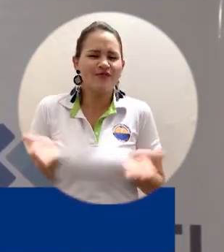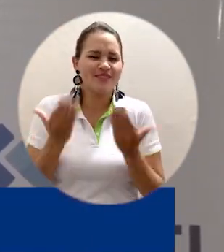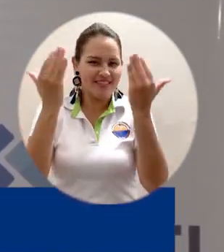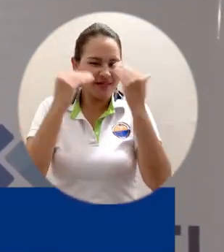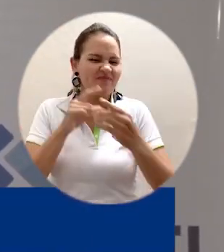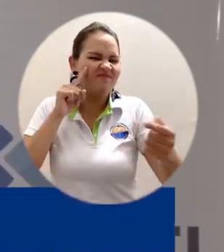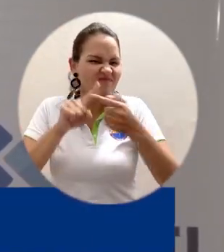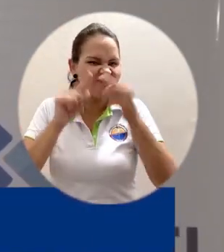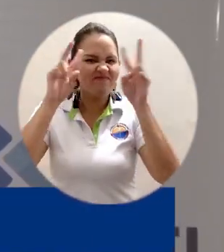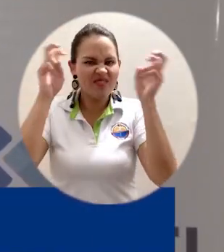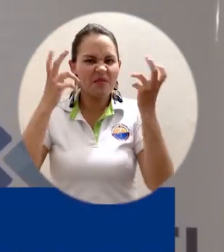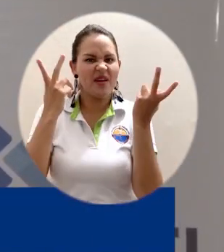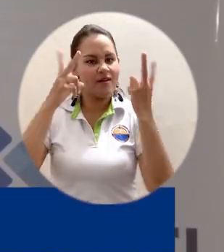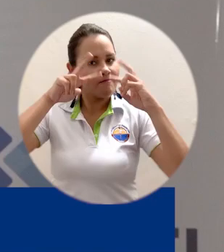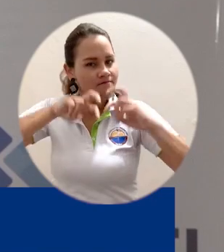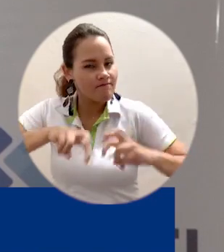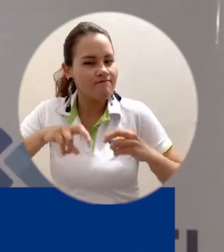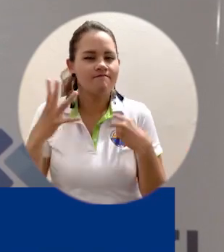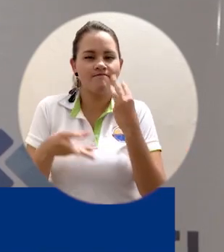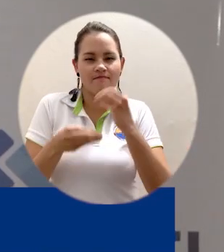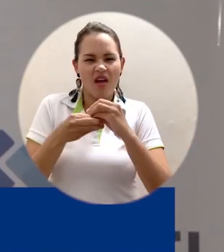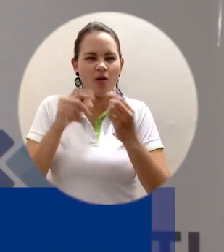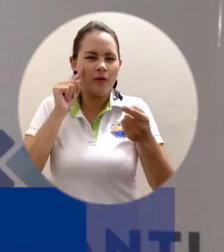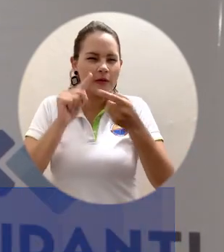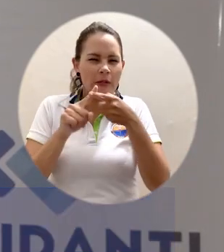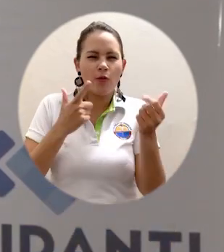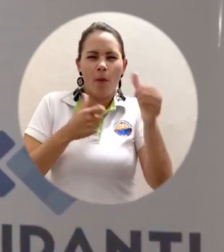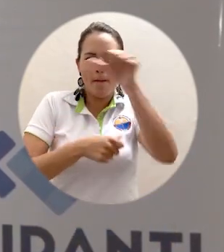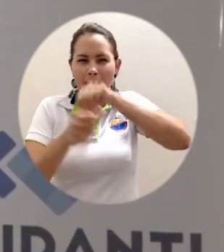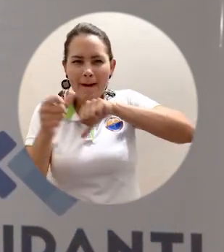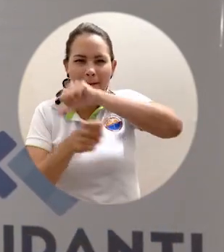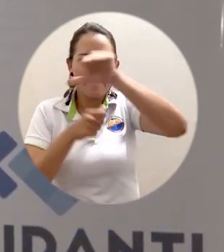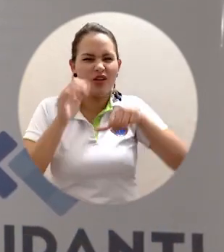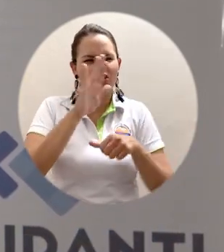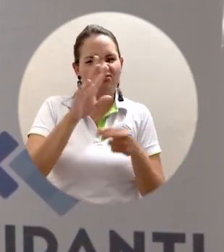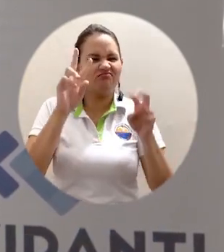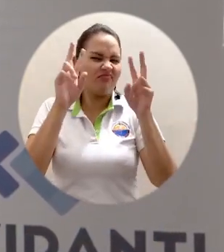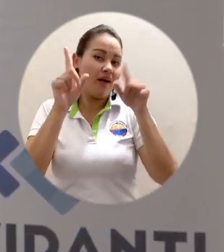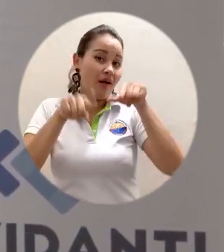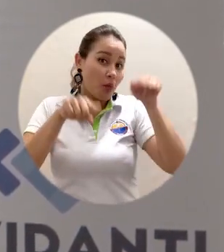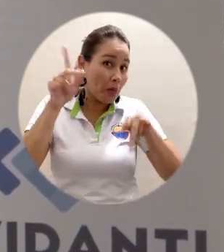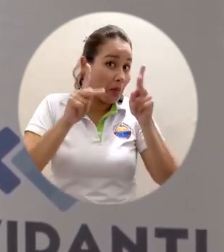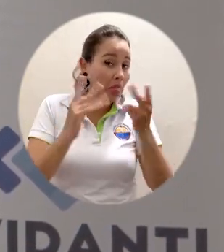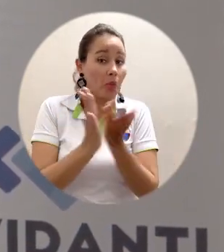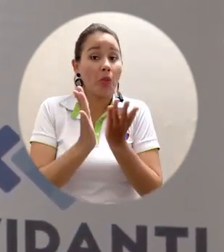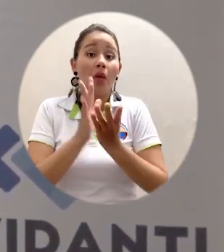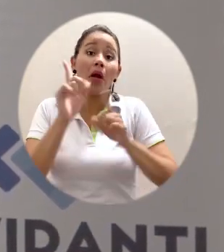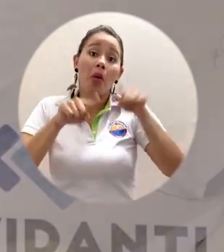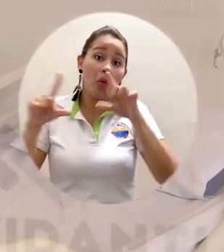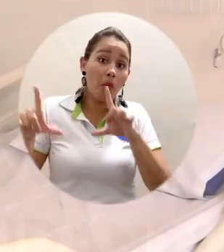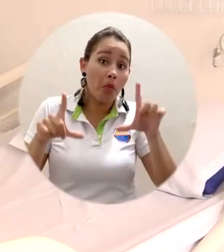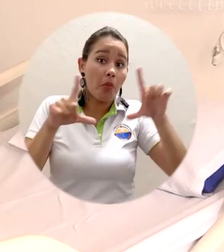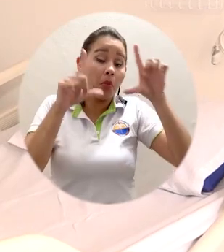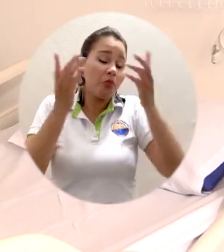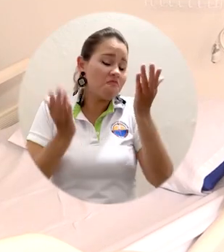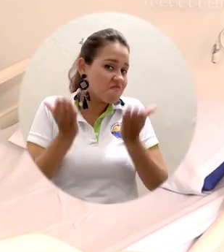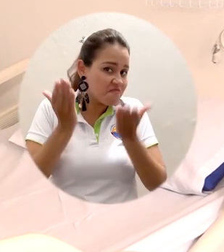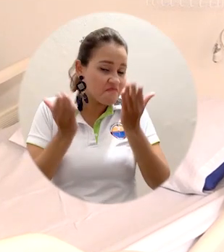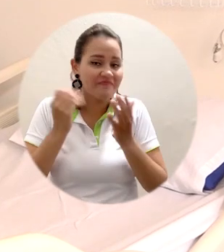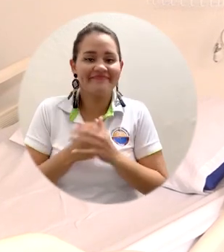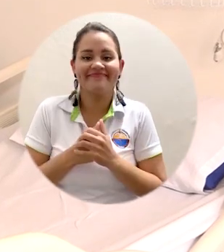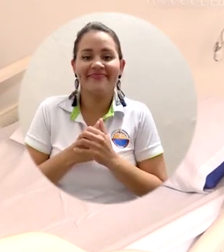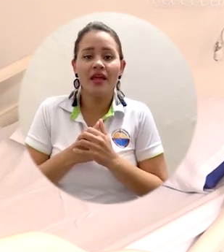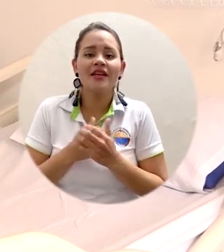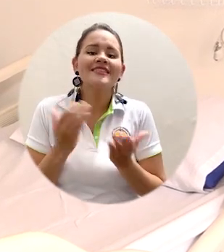fortalecer todo lo que está relacionado con investigación, todo lo que son las rotaciones clínicas para los estudiantes, tanto de pregrado y